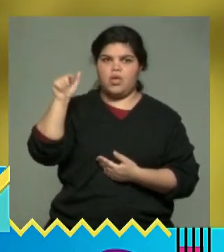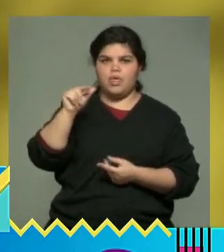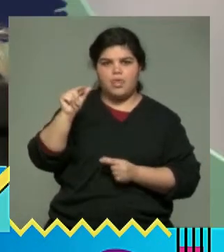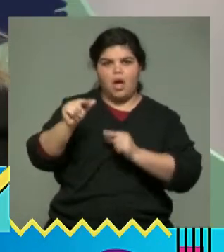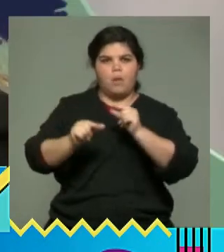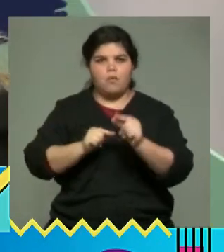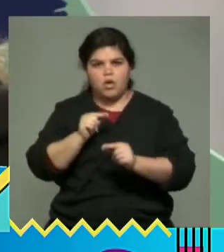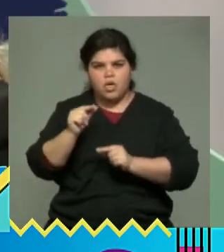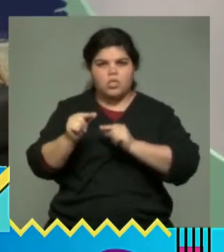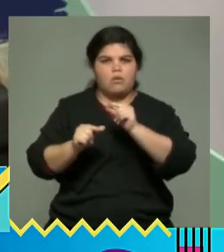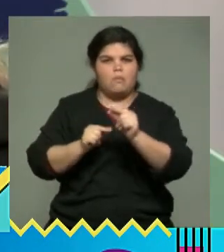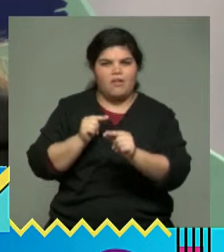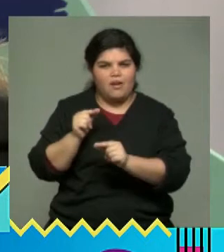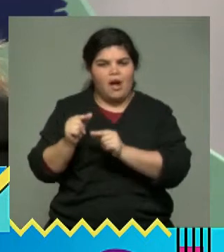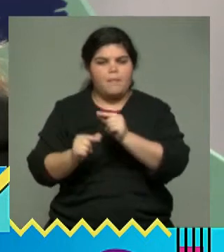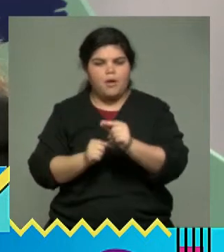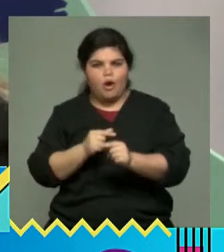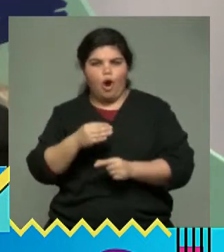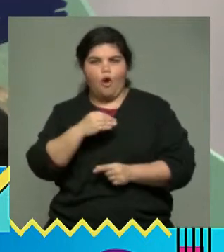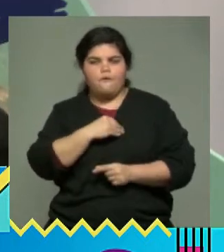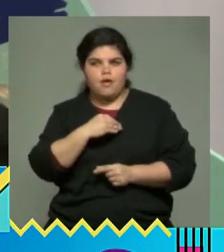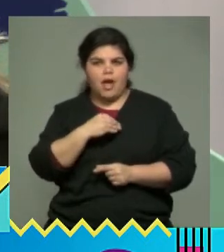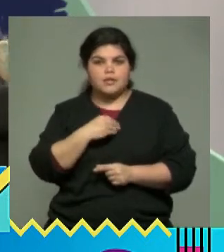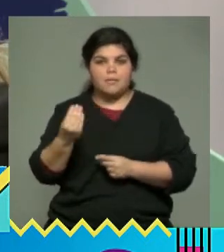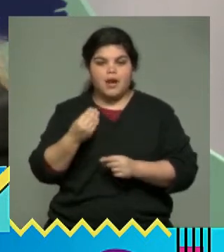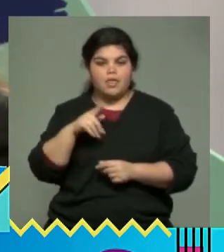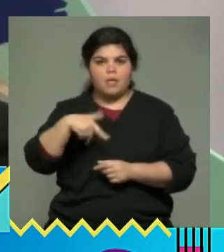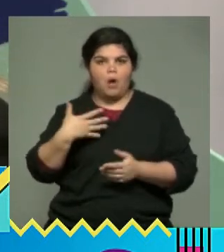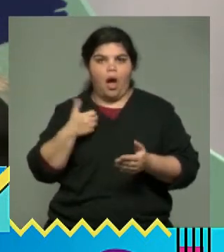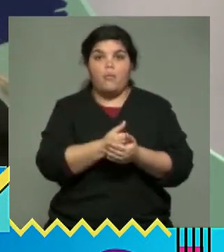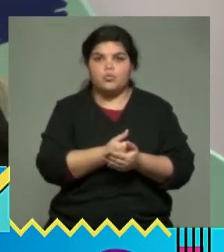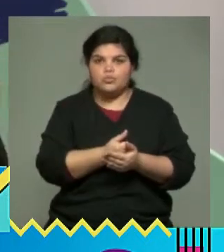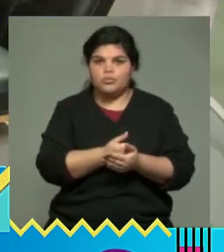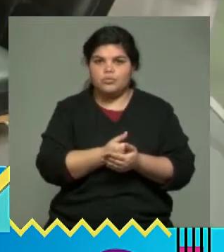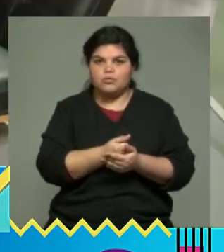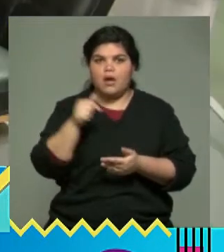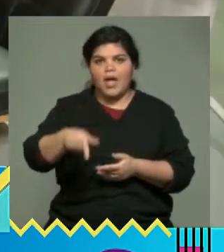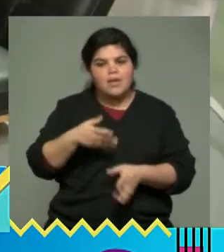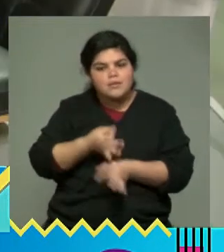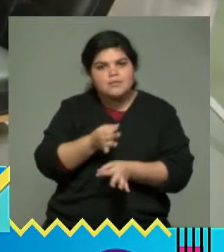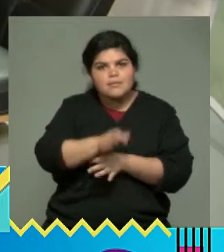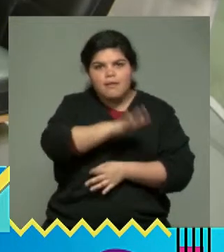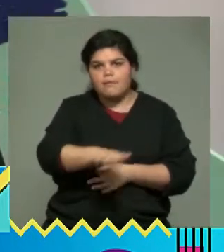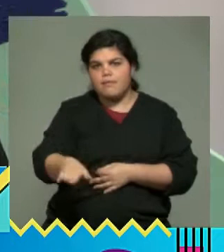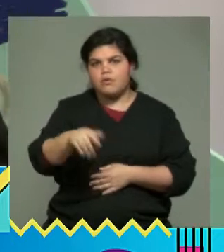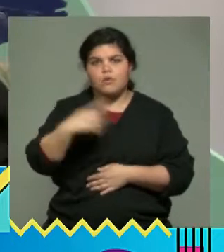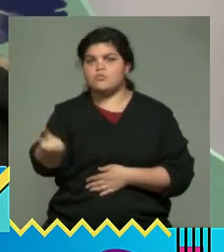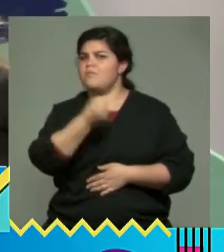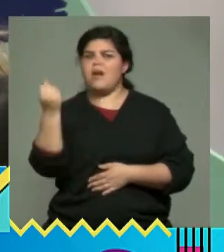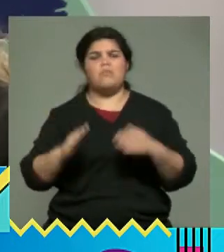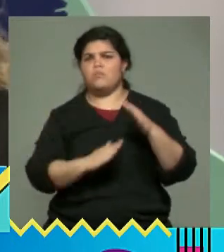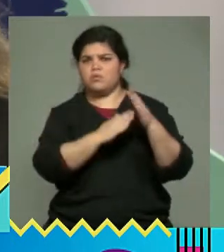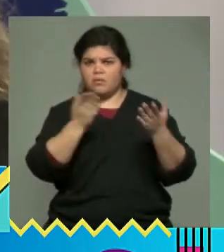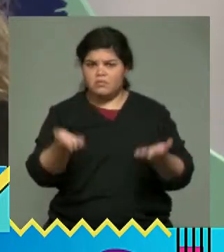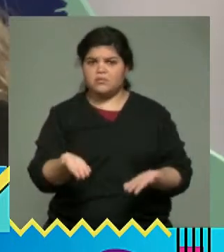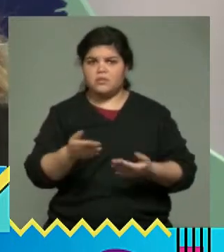poquito a ganar terreno para cometer algún tipo de abuso. Entonces, enseñarle al chico es pero fundamental. Es lo básico. El caso